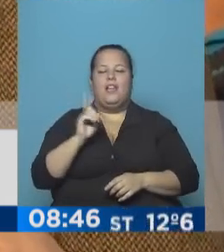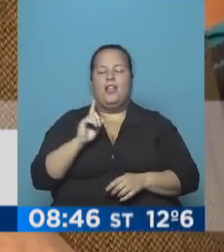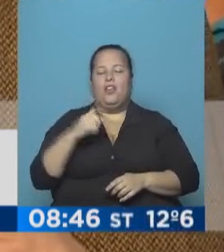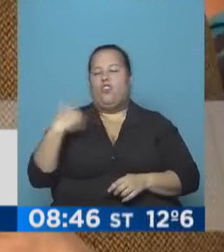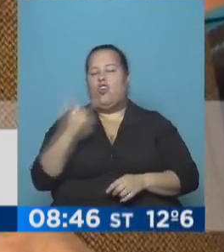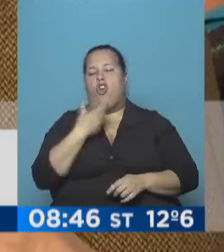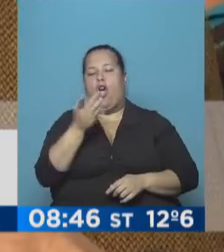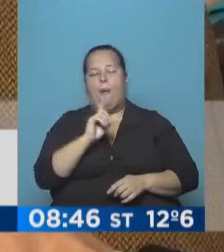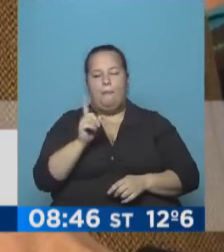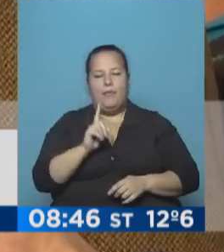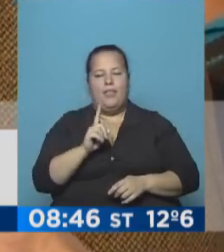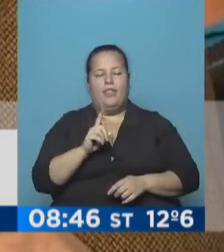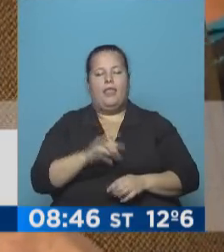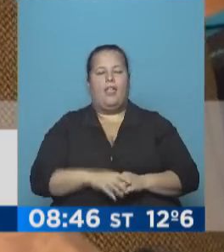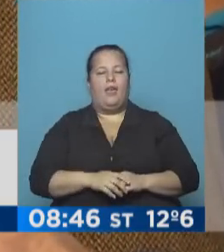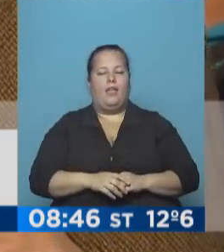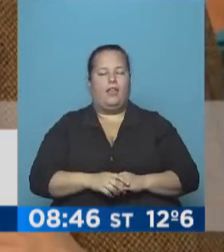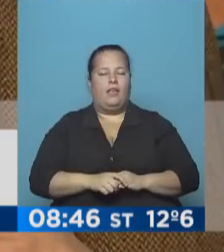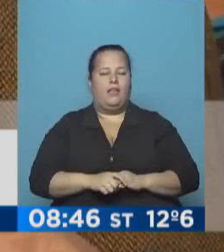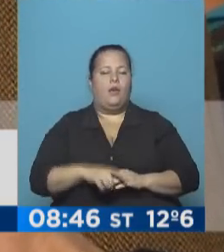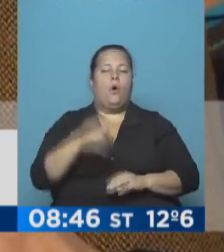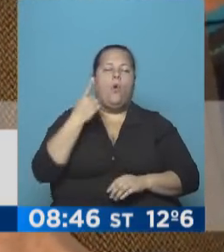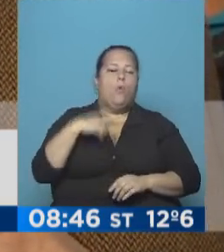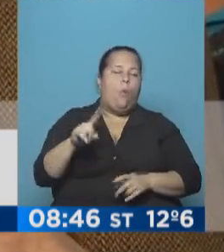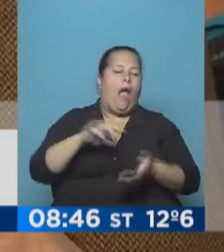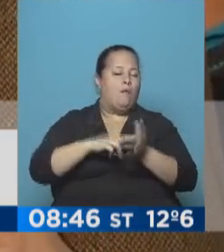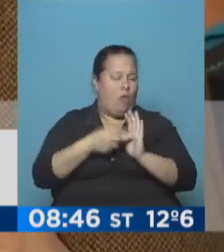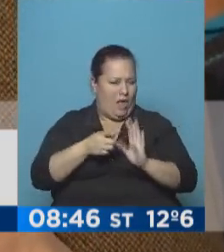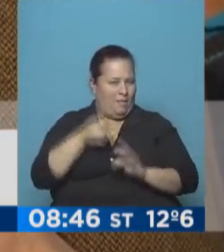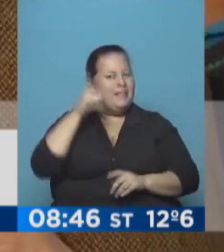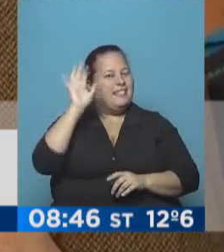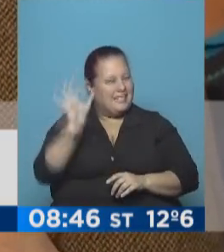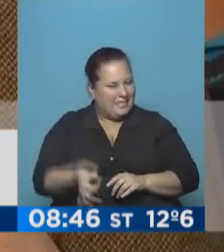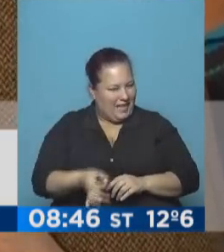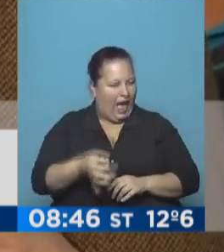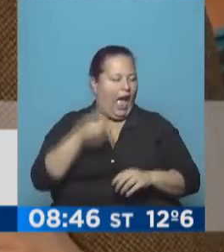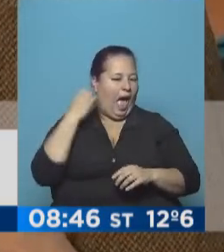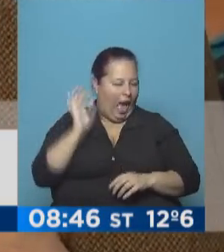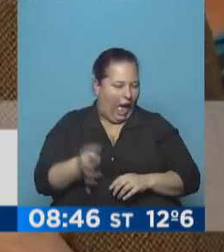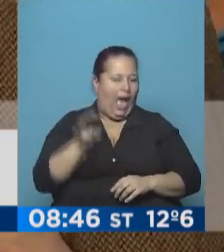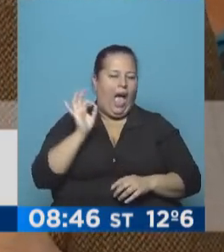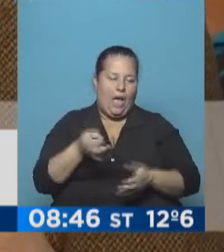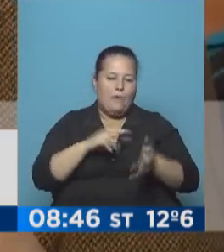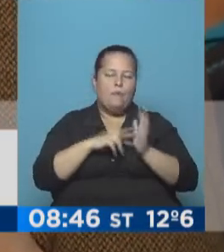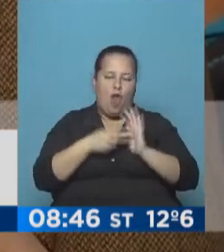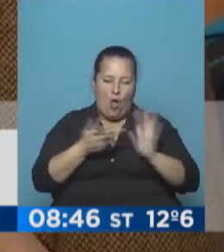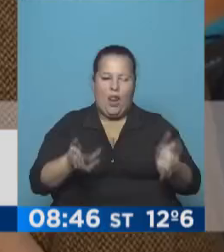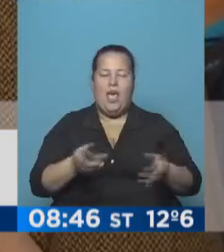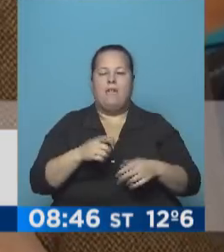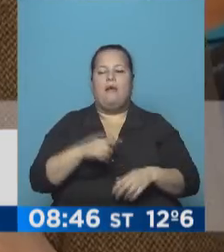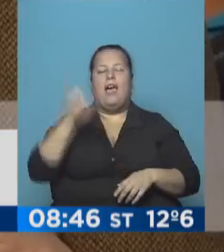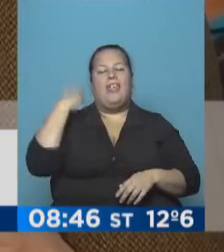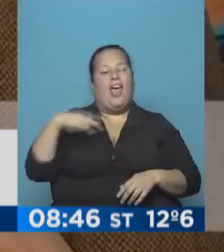estamos planteando, no le hemos planteado cuáles fueron los problemas. Conoce sobradamente los problemas. Y